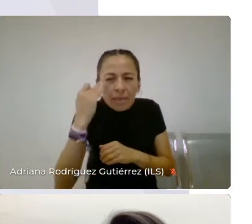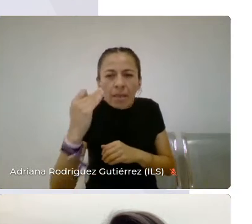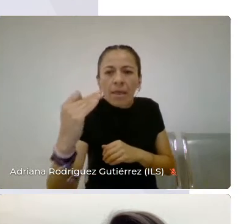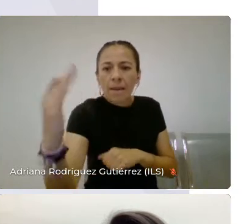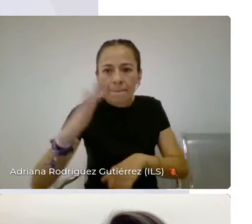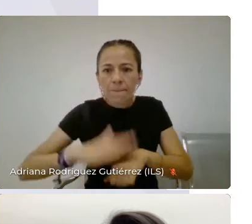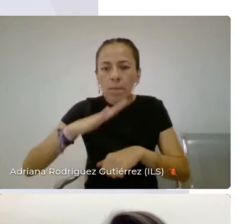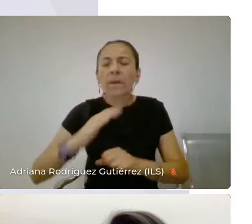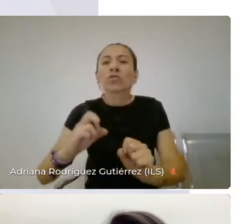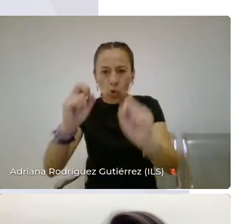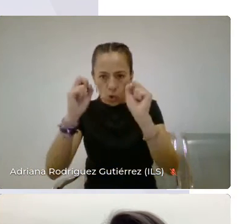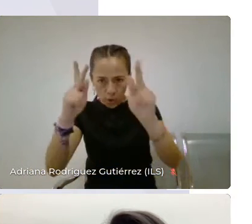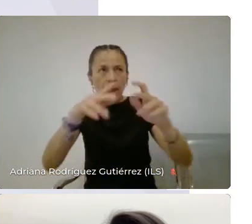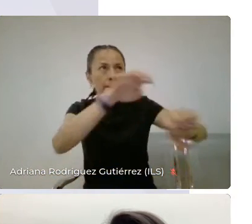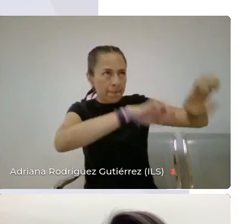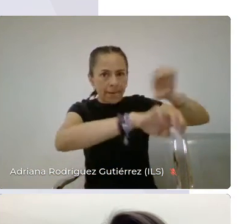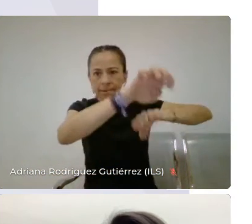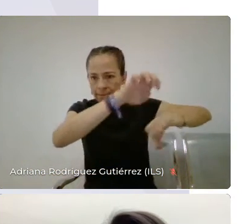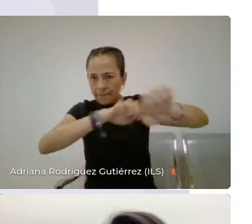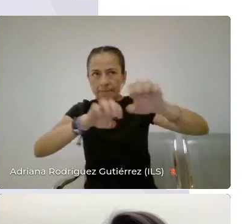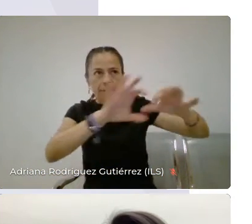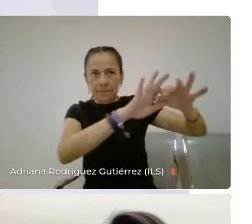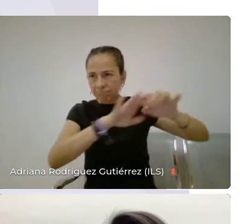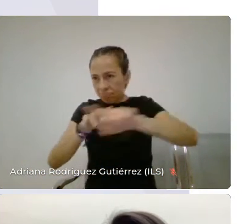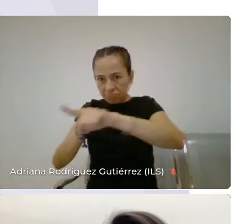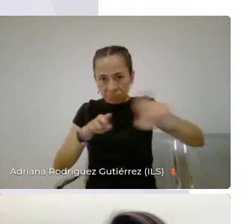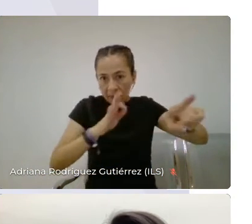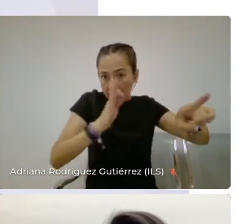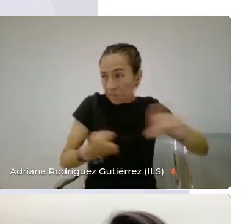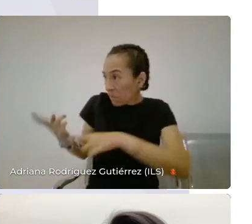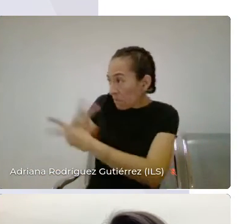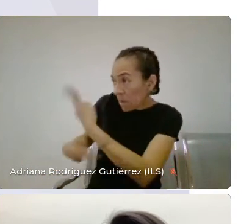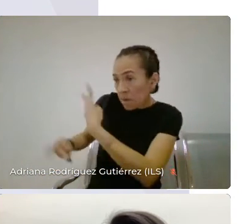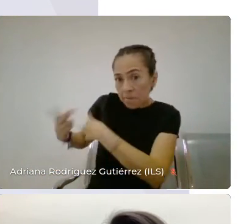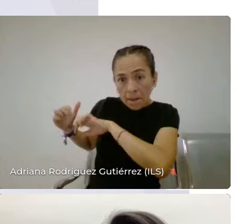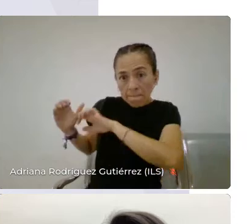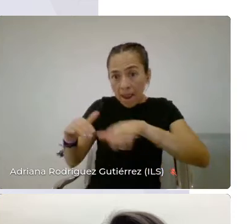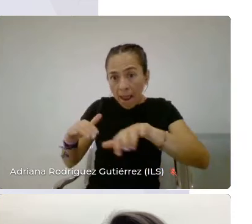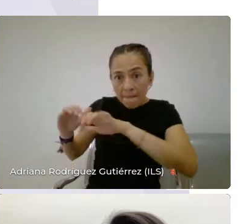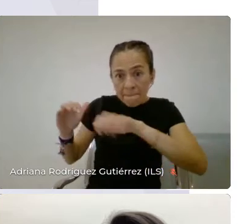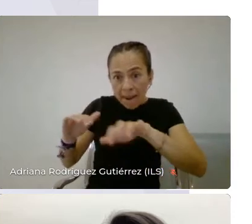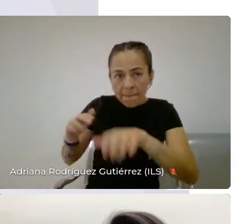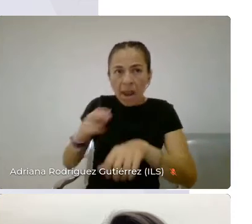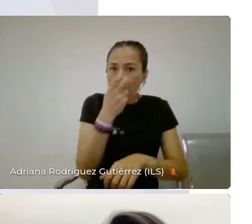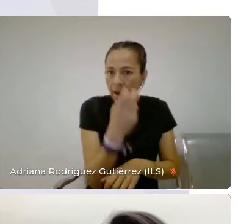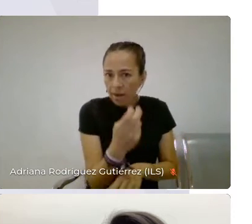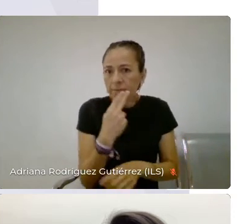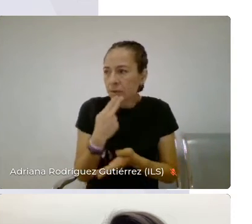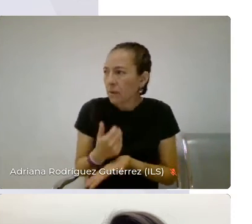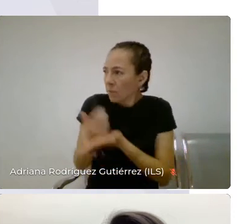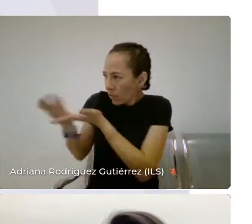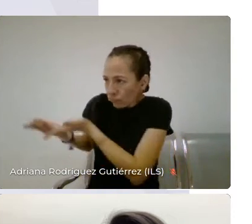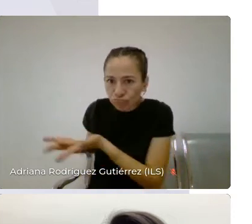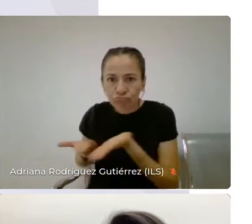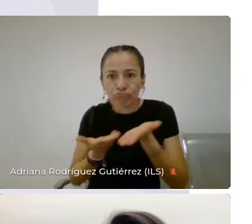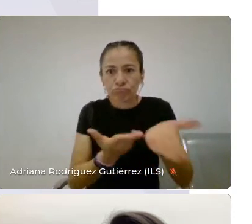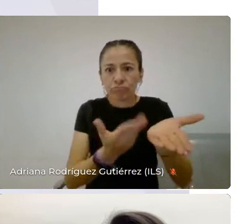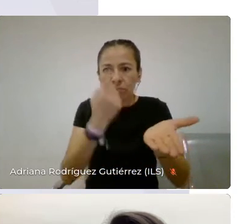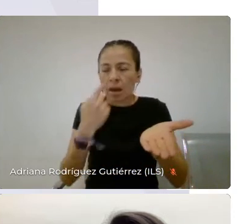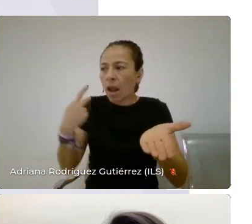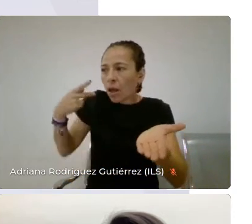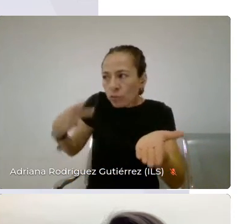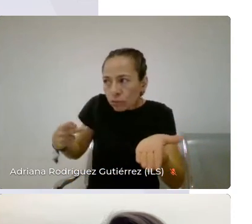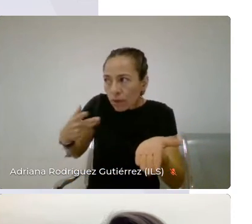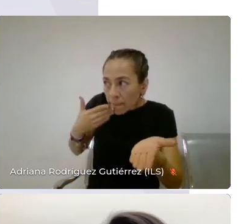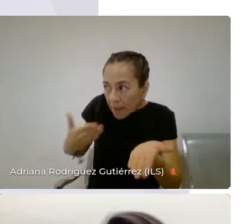trabajando, porque francamente son las que pueden tener un impacto mucho más profundo, son las que pueden tener un impacto muy directo, justo